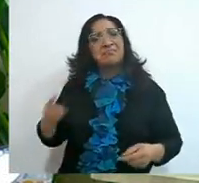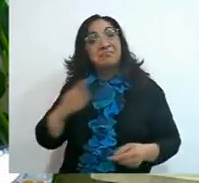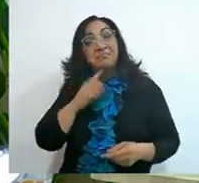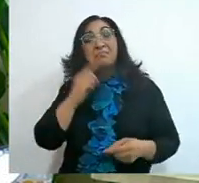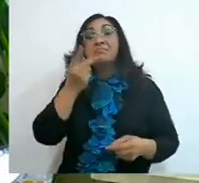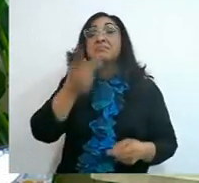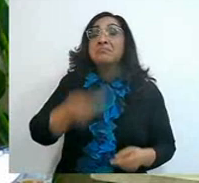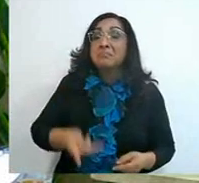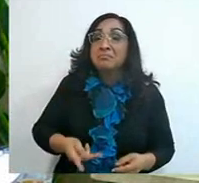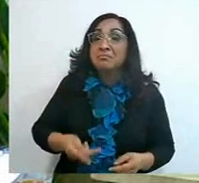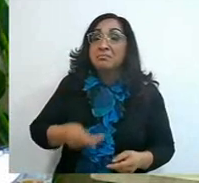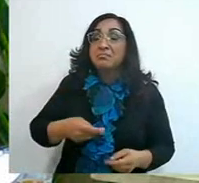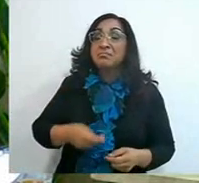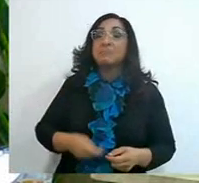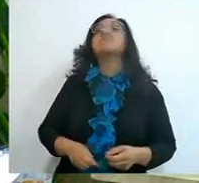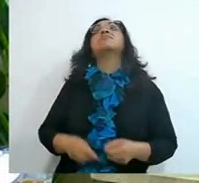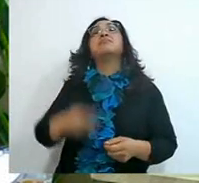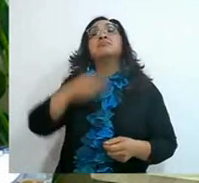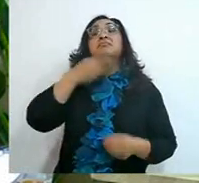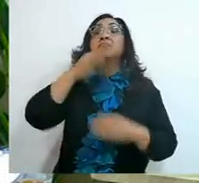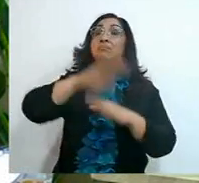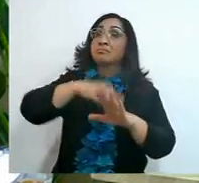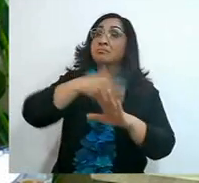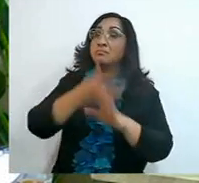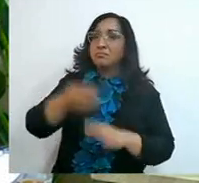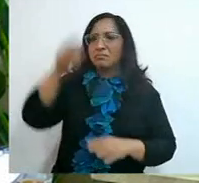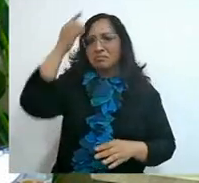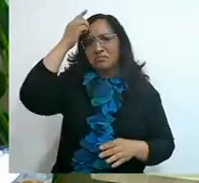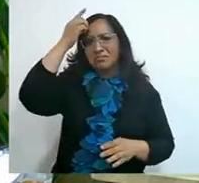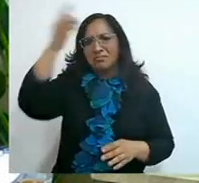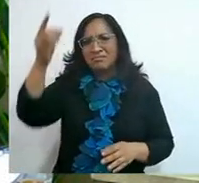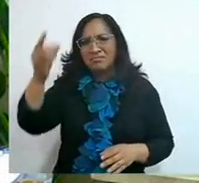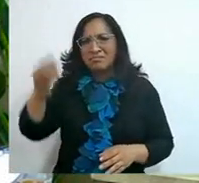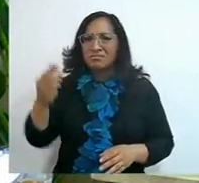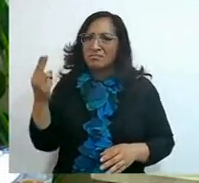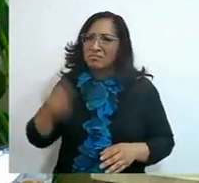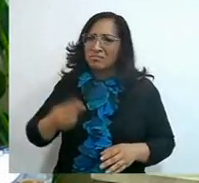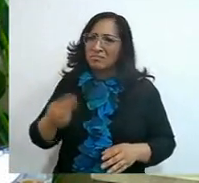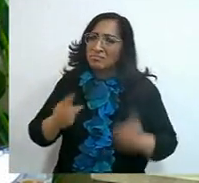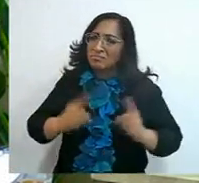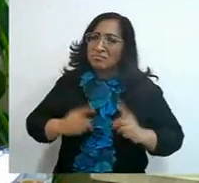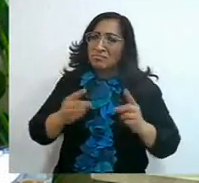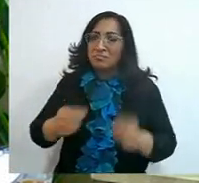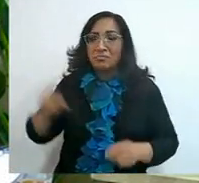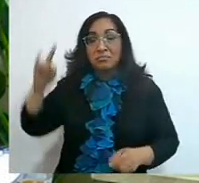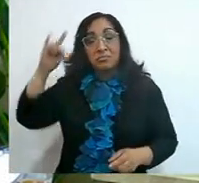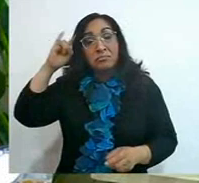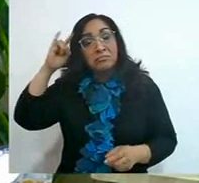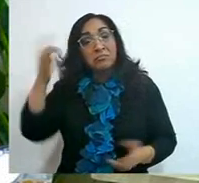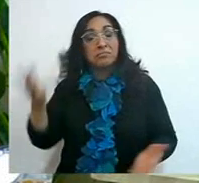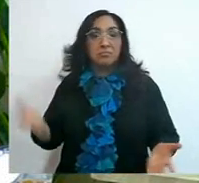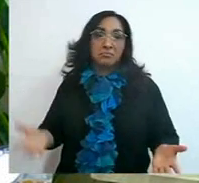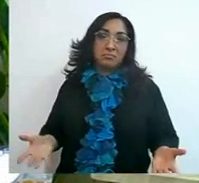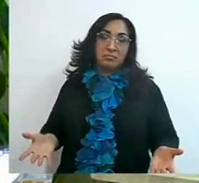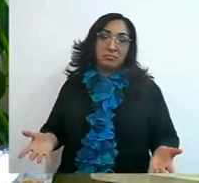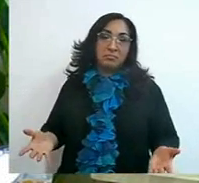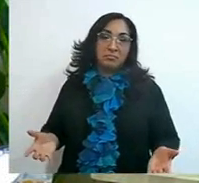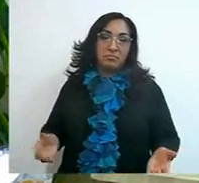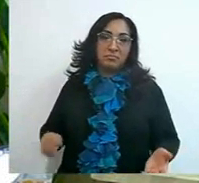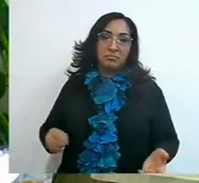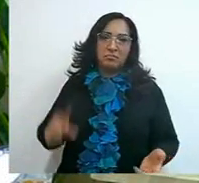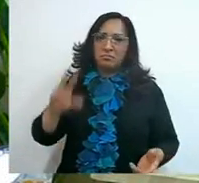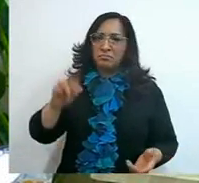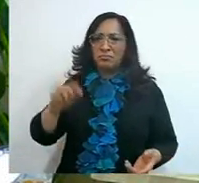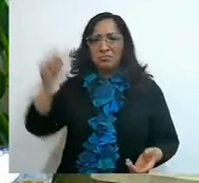malas palabras, blasfemias, se le llamó demonio. Se cambió la obra de la carne, ahora es demonio. Tengo